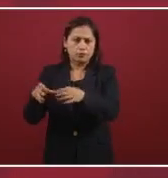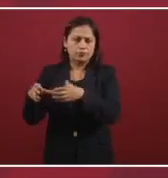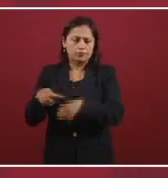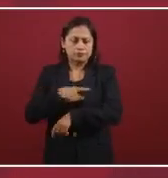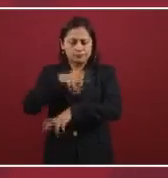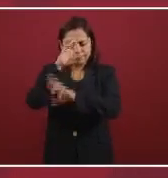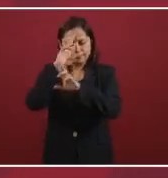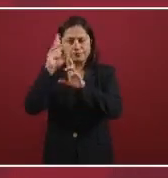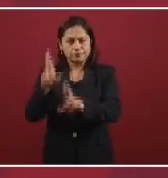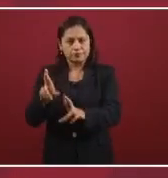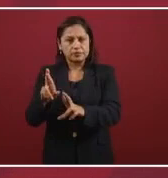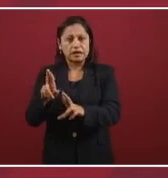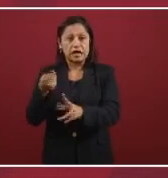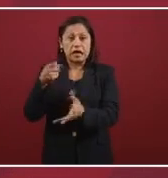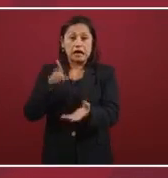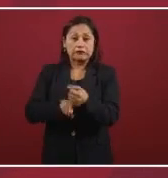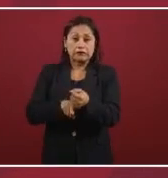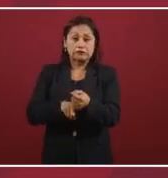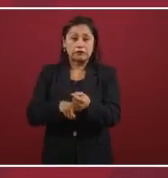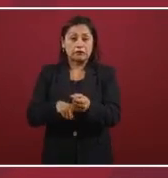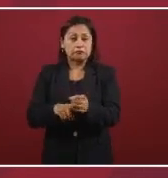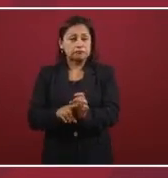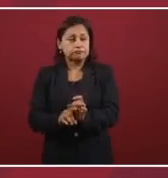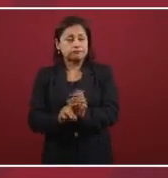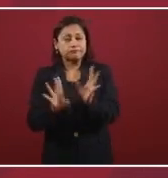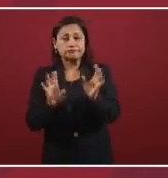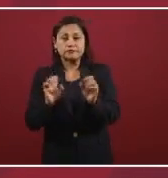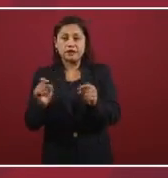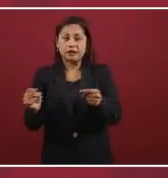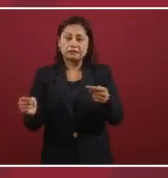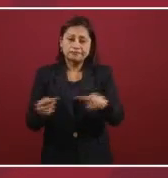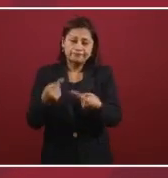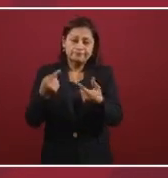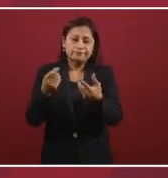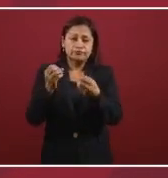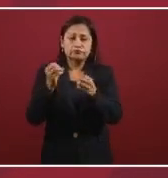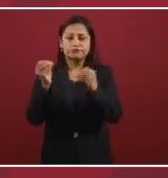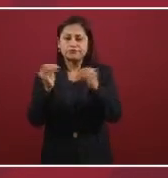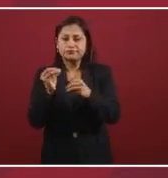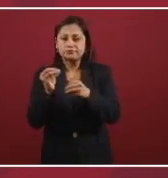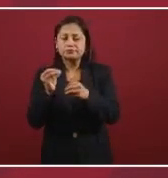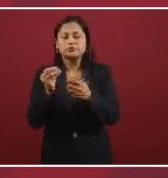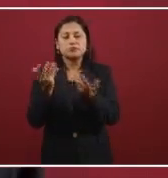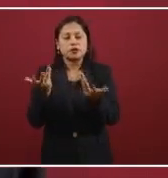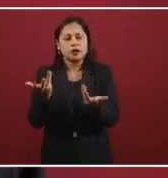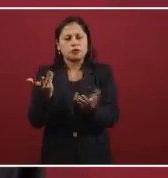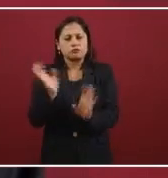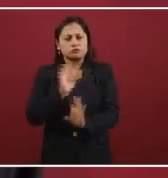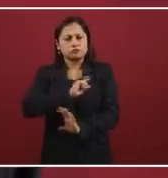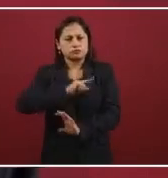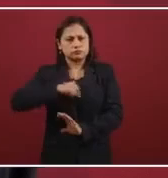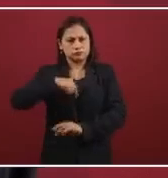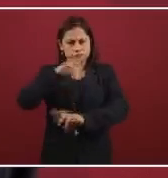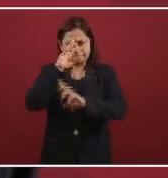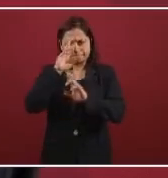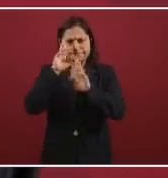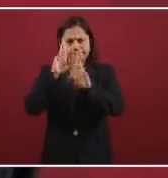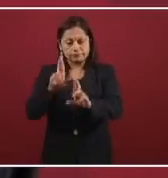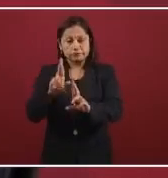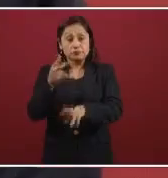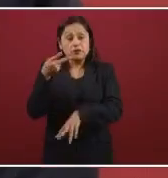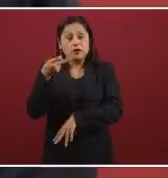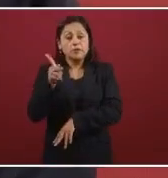controversias. Por eso sí, en el caso que nos lo soliciten las dos partes,